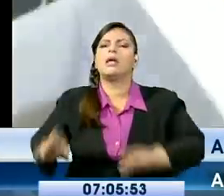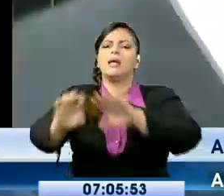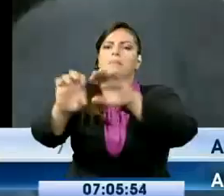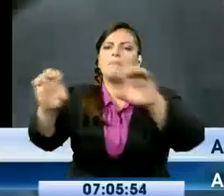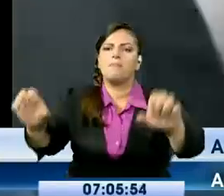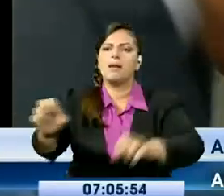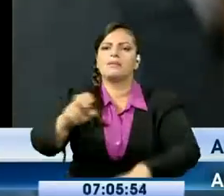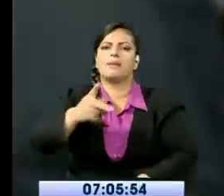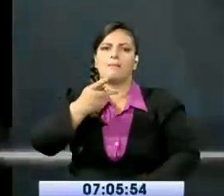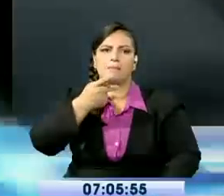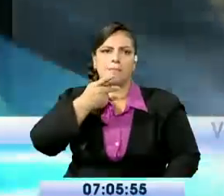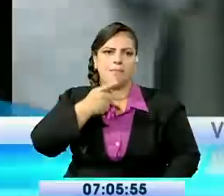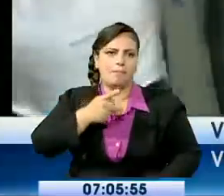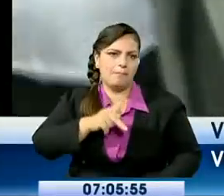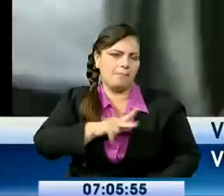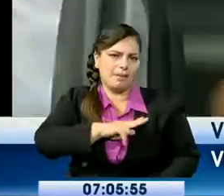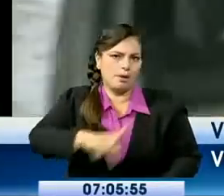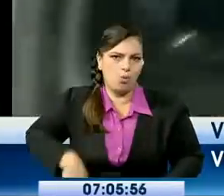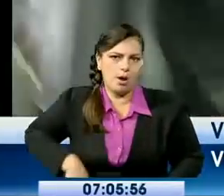cosas... ¿No hay ninguna pública? Ninguna.